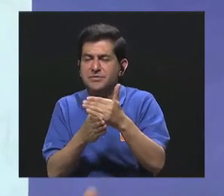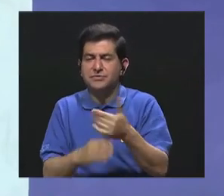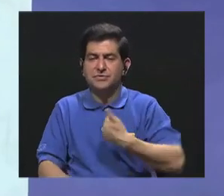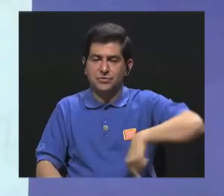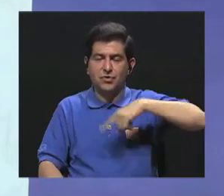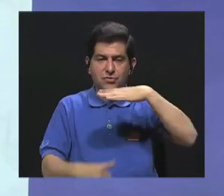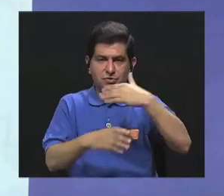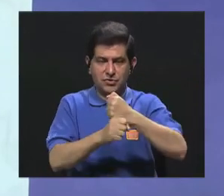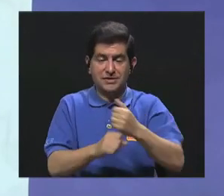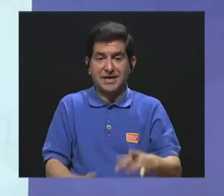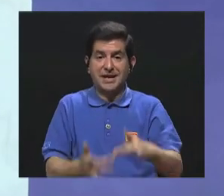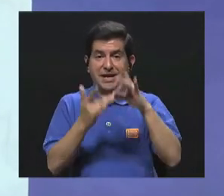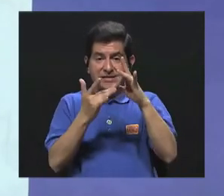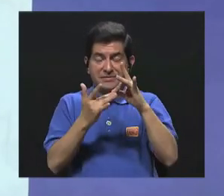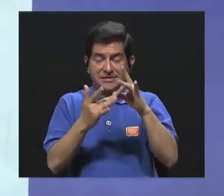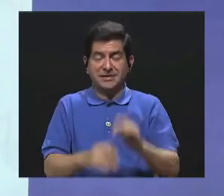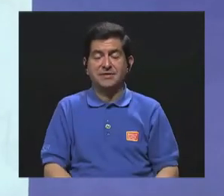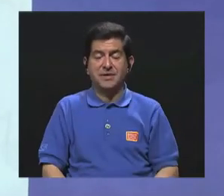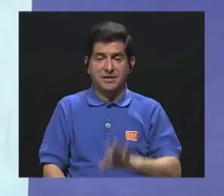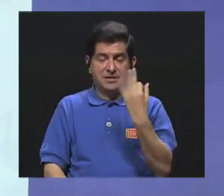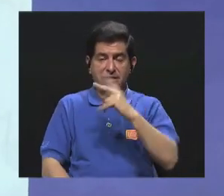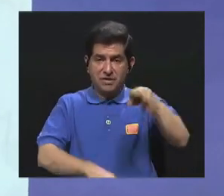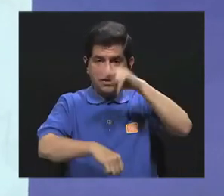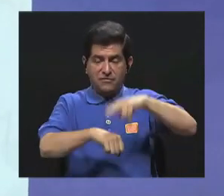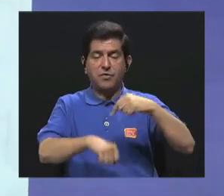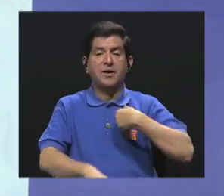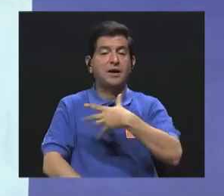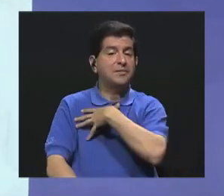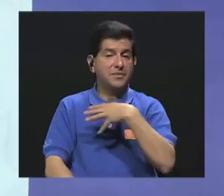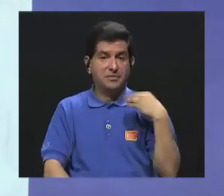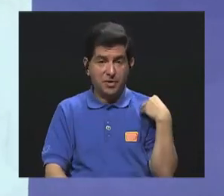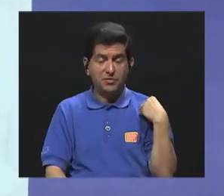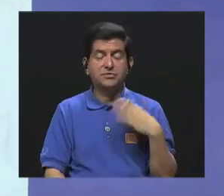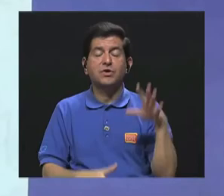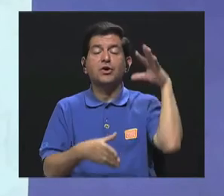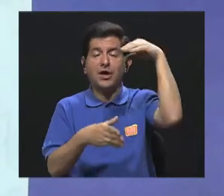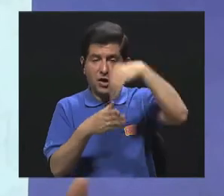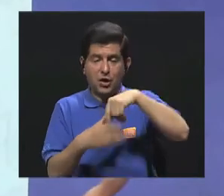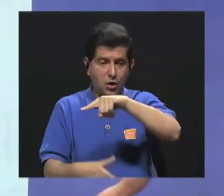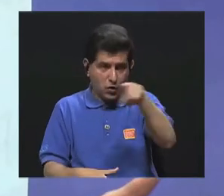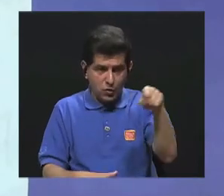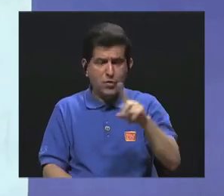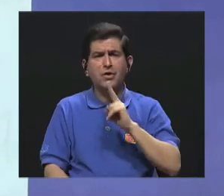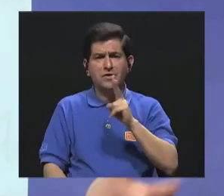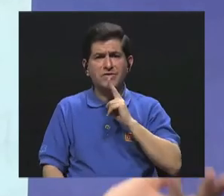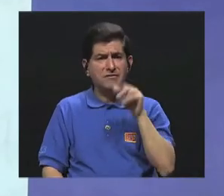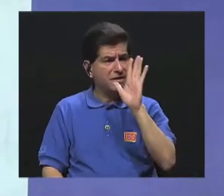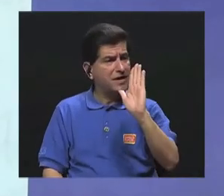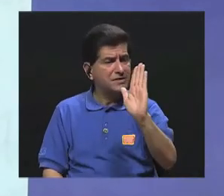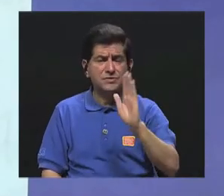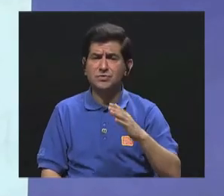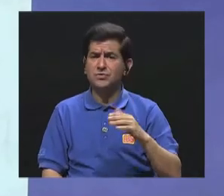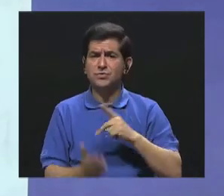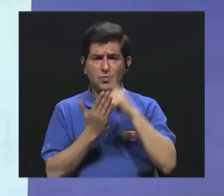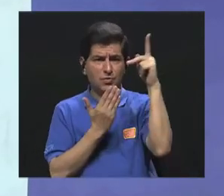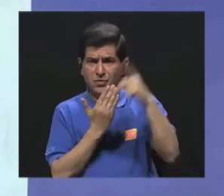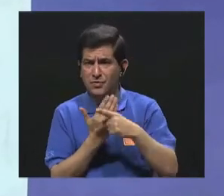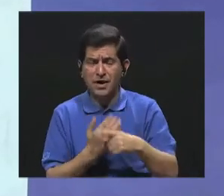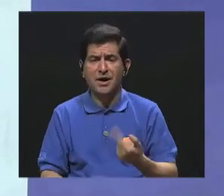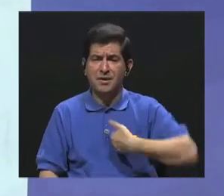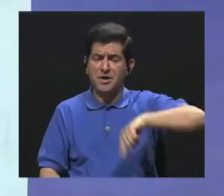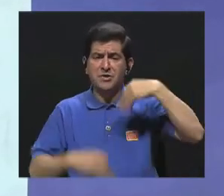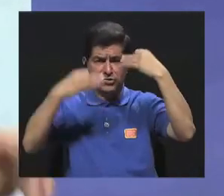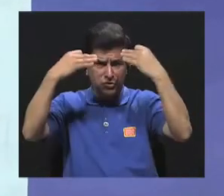hagamos sobre todo, uh-huh, a nivel nacional, a mí me gustaría muchísimo como involucrarlos, porque es que de verdad les pertenece. Nosotros incluso como, claro, que